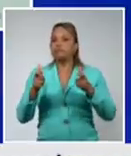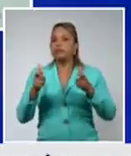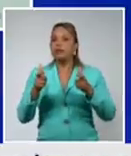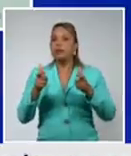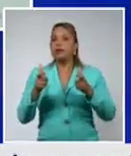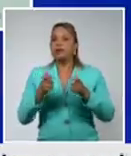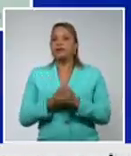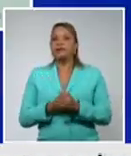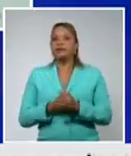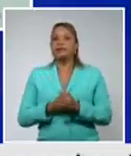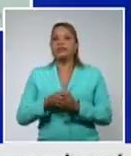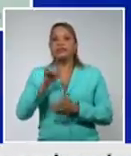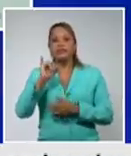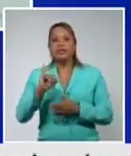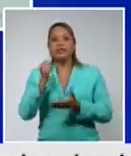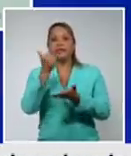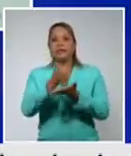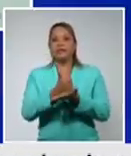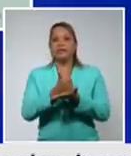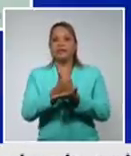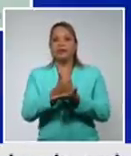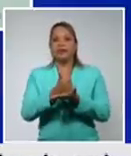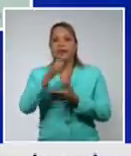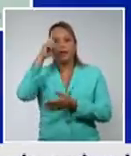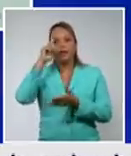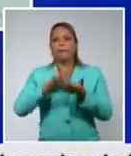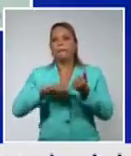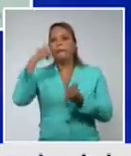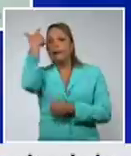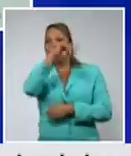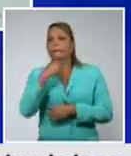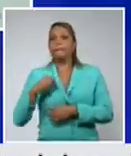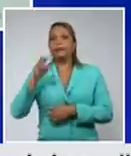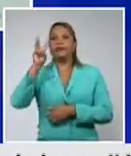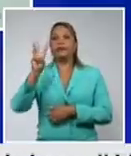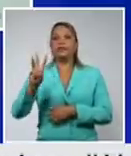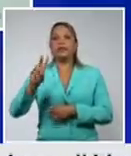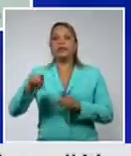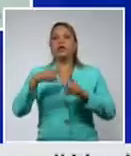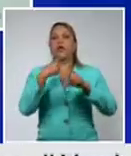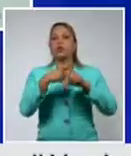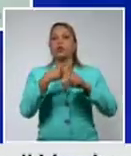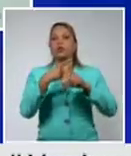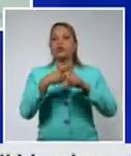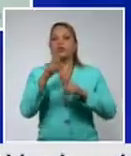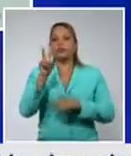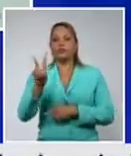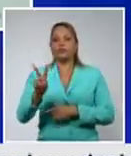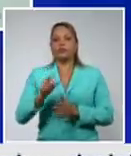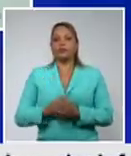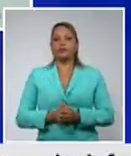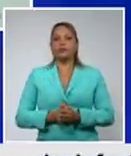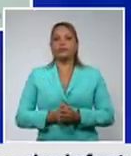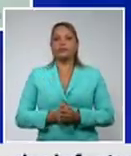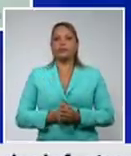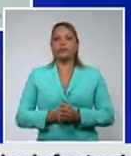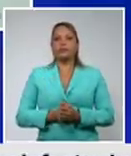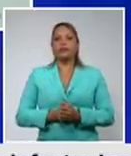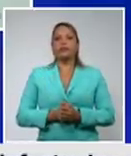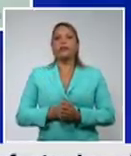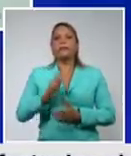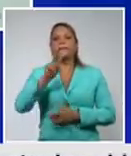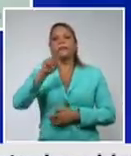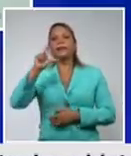Cienfuegos 6, de Palmira 3 y de Cruces 2. Villa Clara,